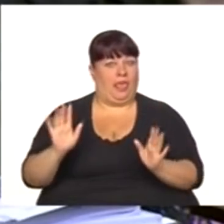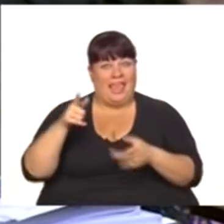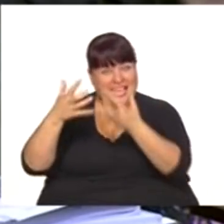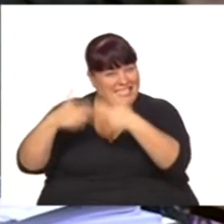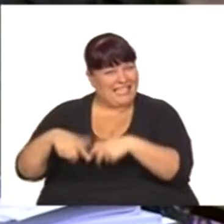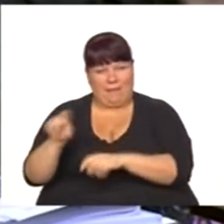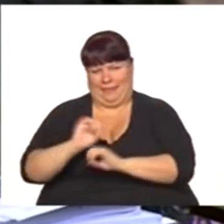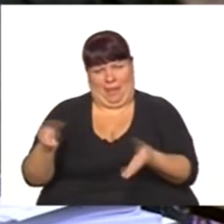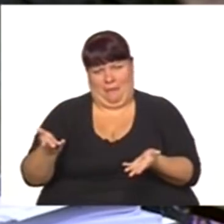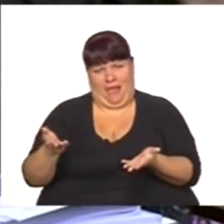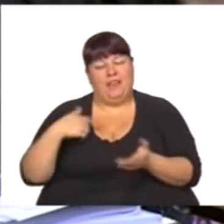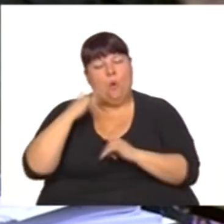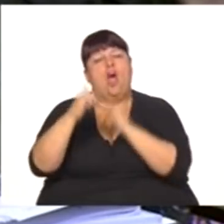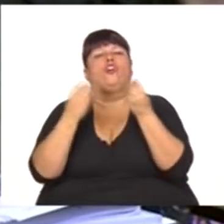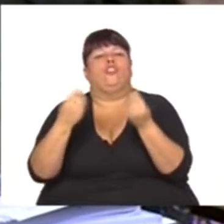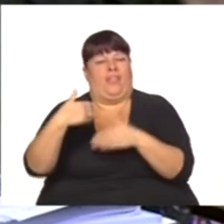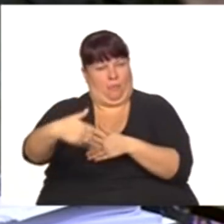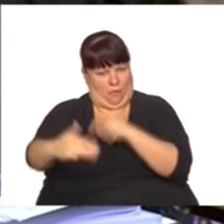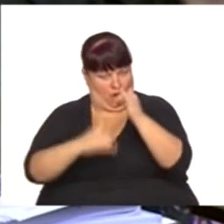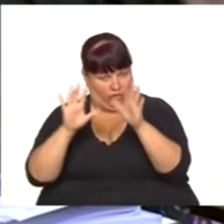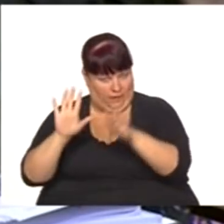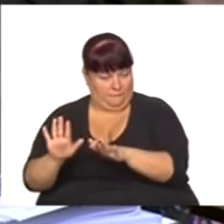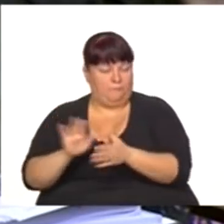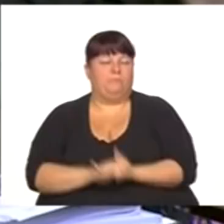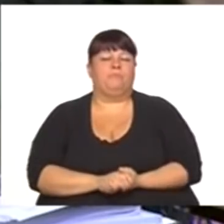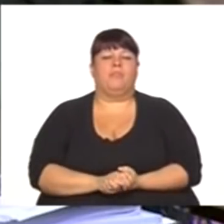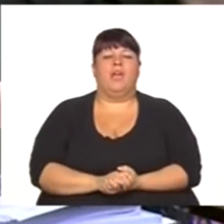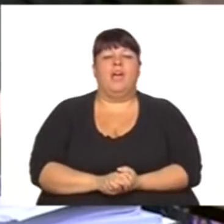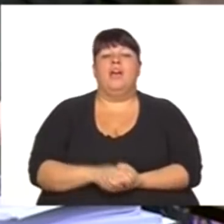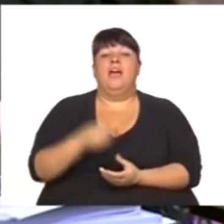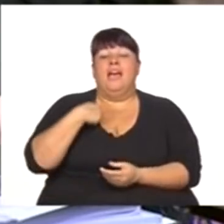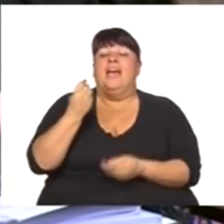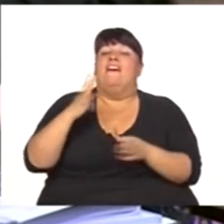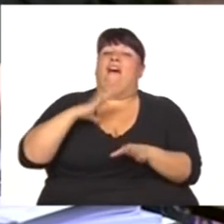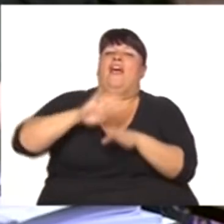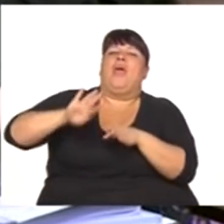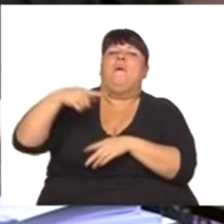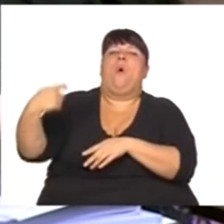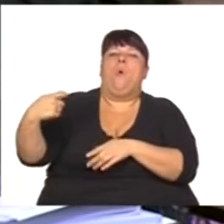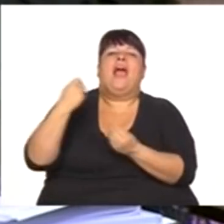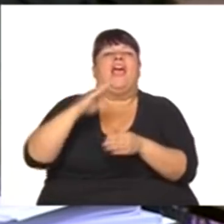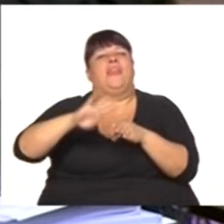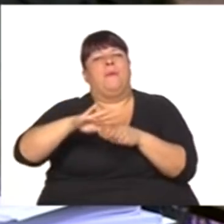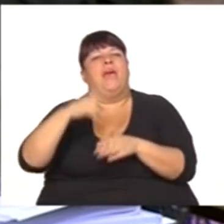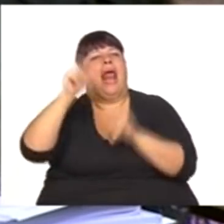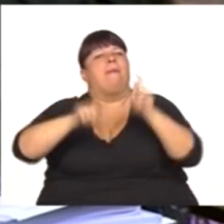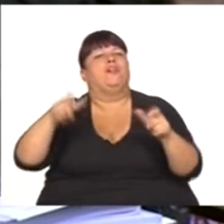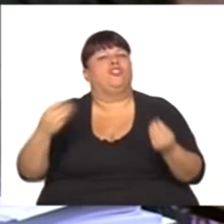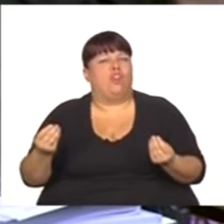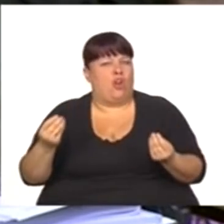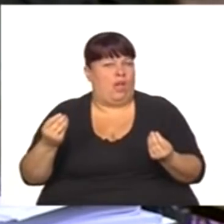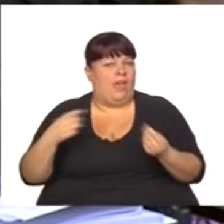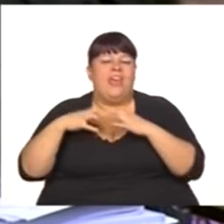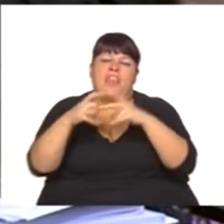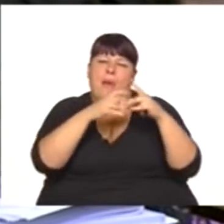el sistema no está bien y a esto me voy a referir más adelante. ¿Qué le debemos a nuestros jubilados y qué le debemos a nuestros ciudadanos?